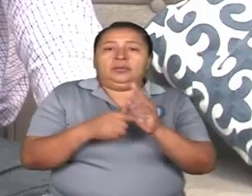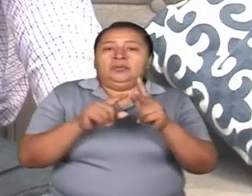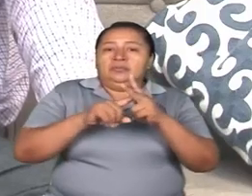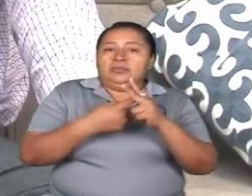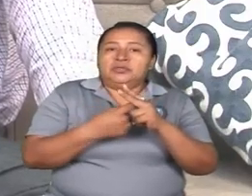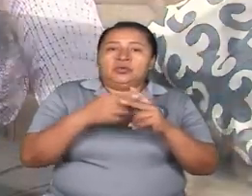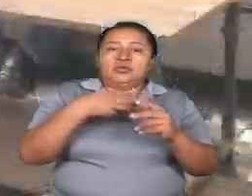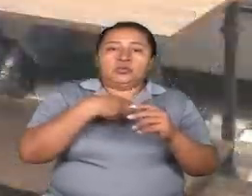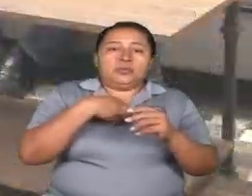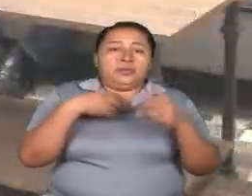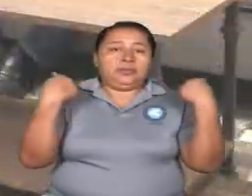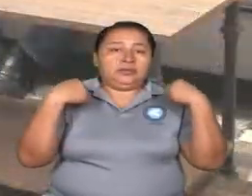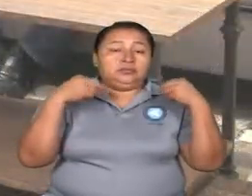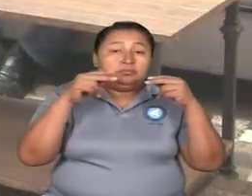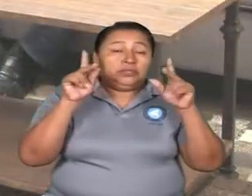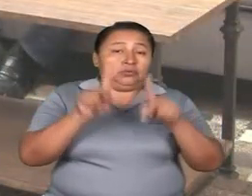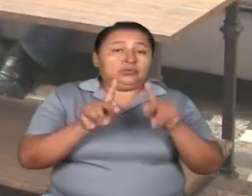su personal,